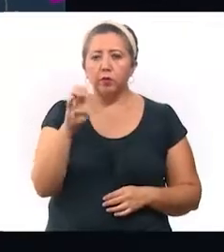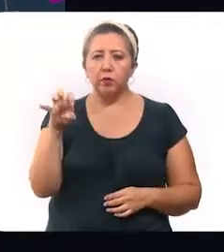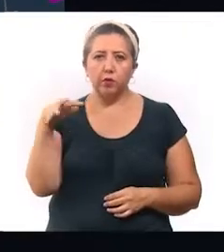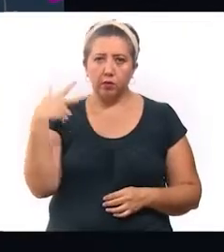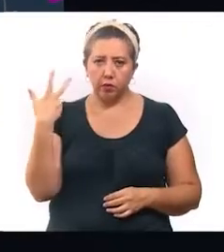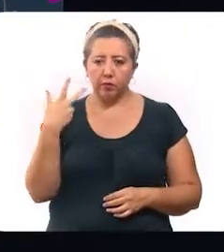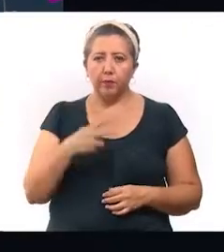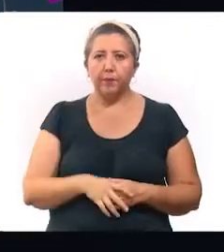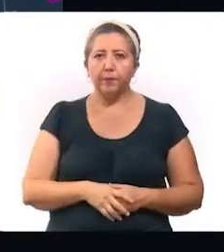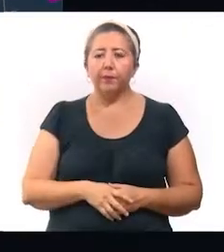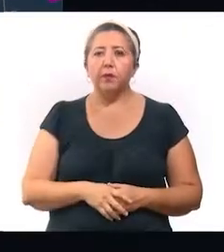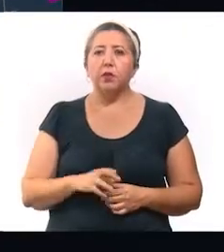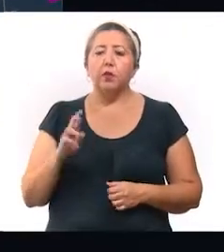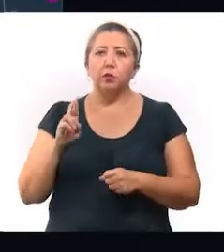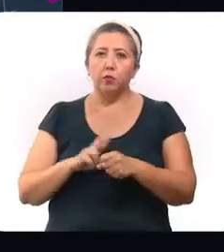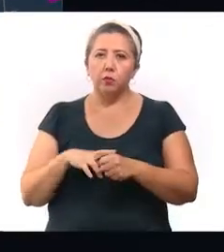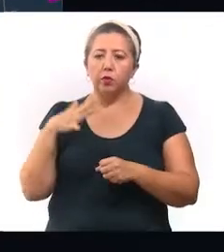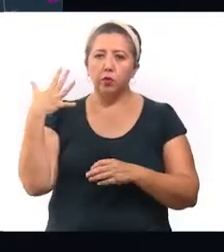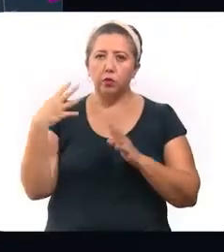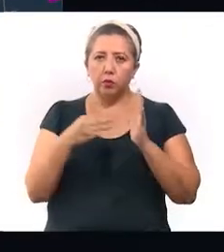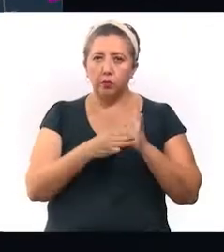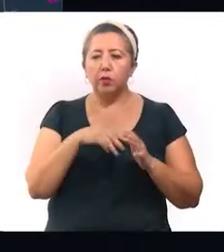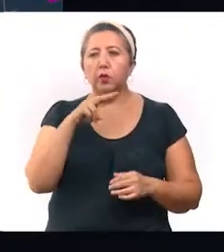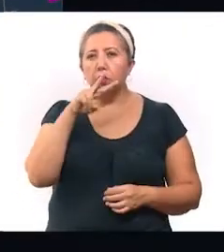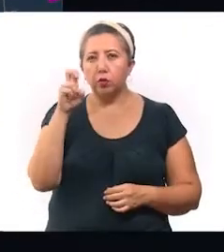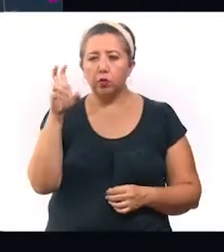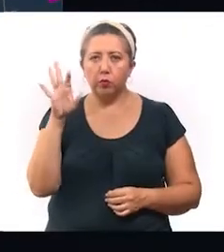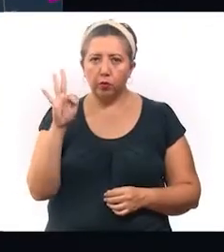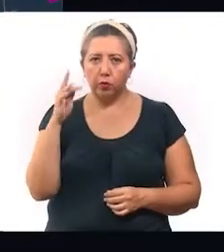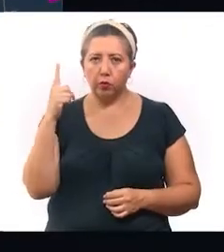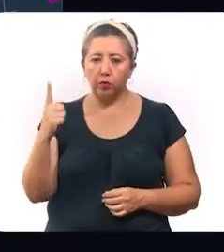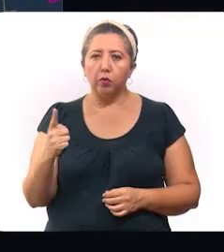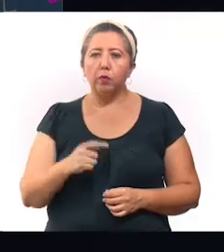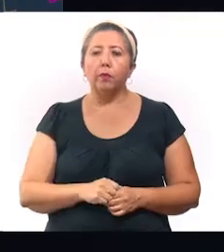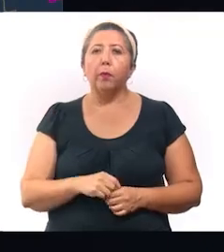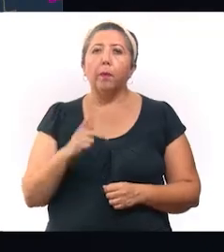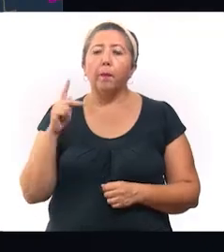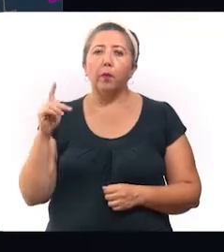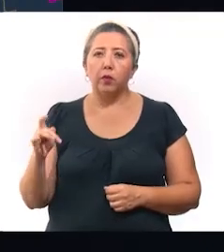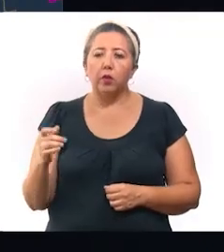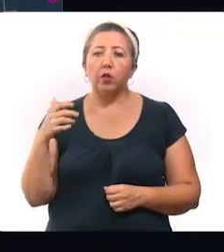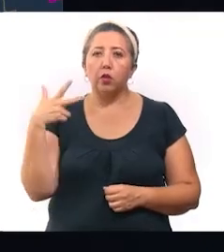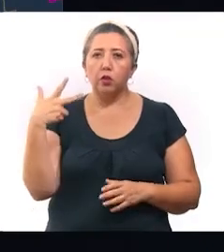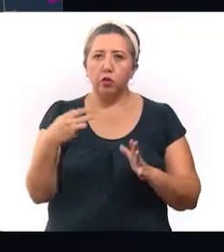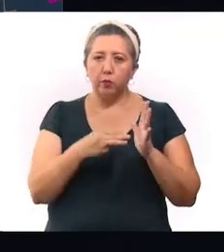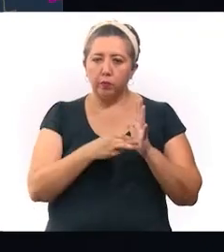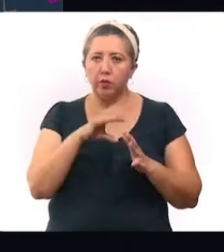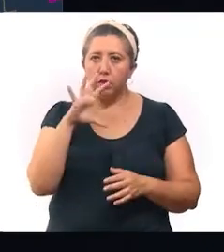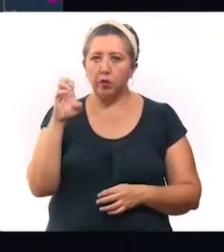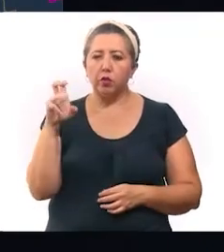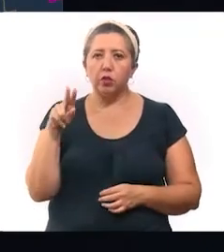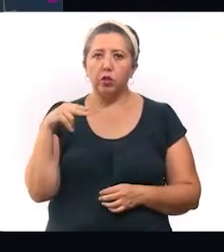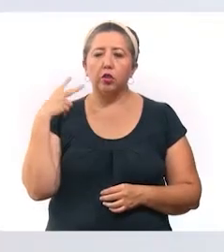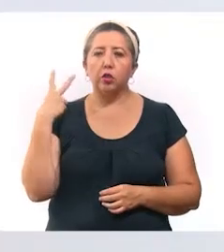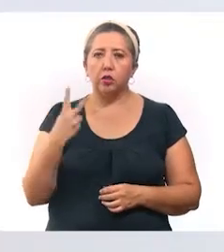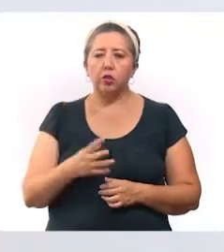3.413, en la zona sur 5.241 y en la zona poniente